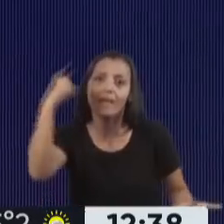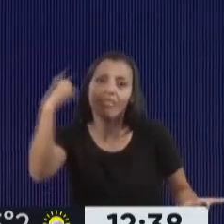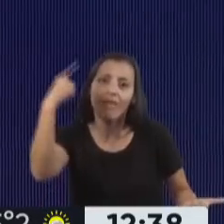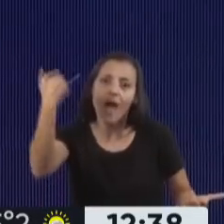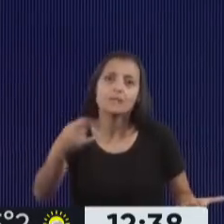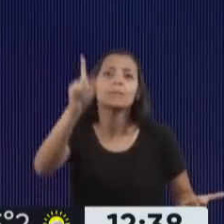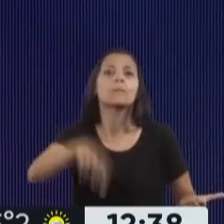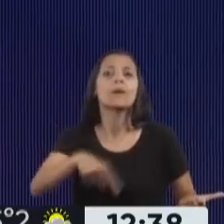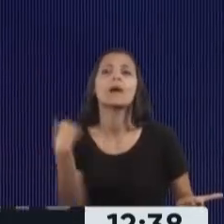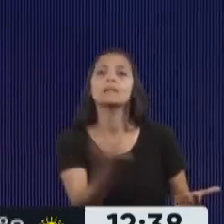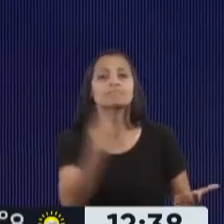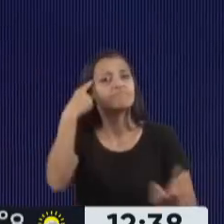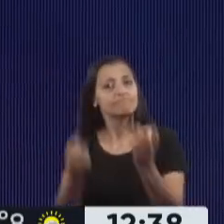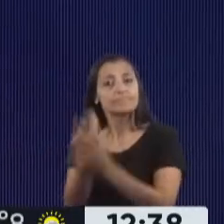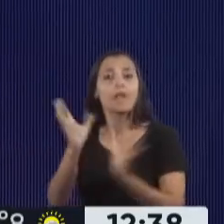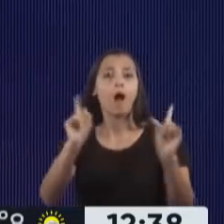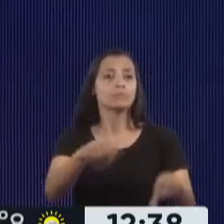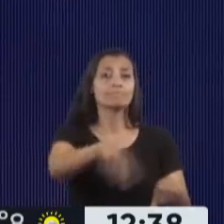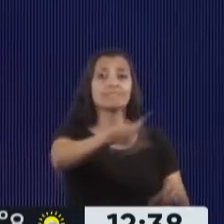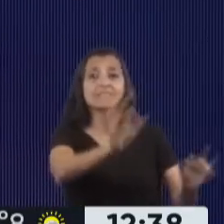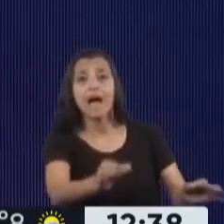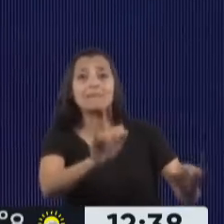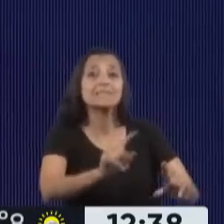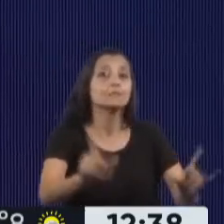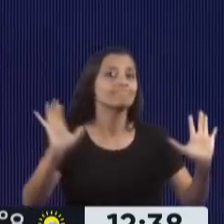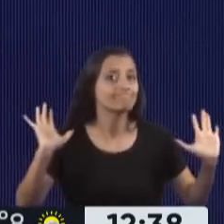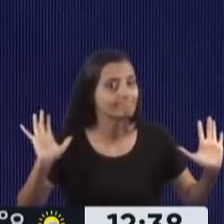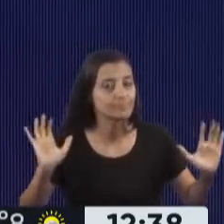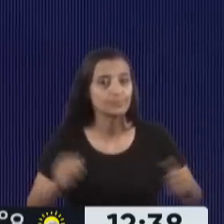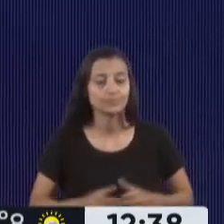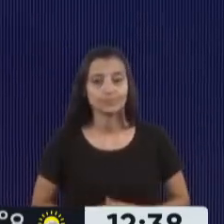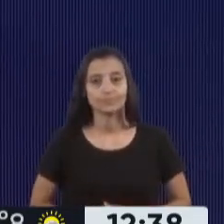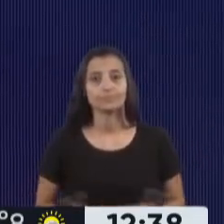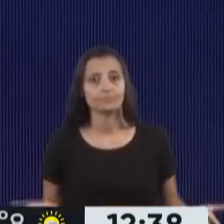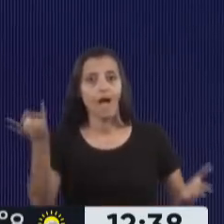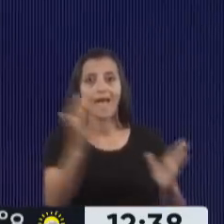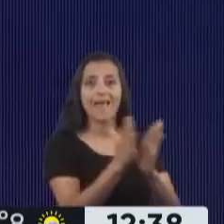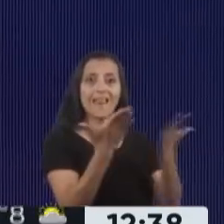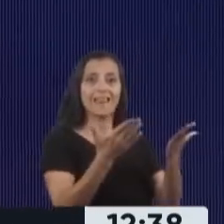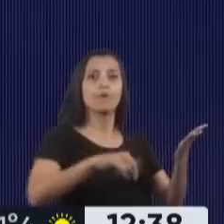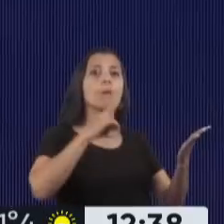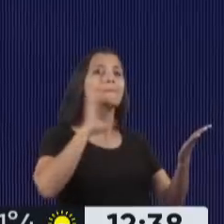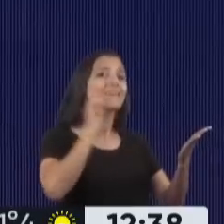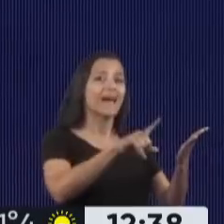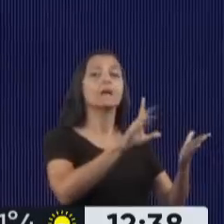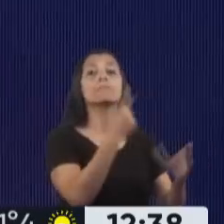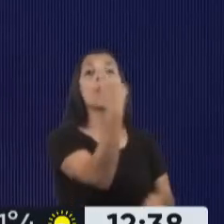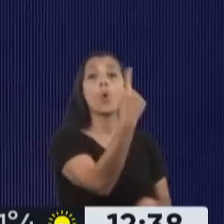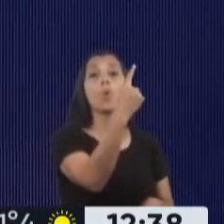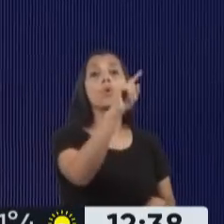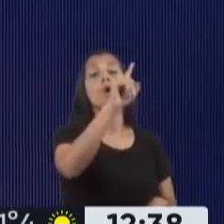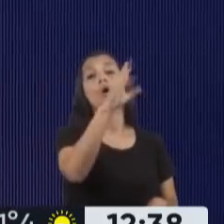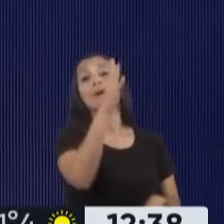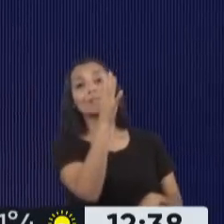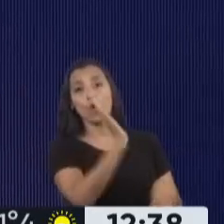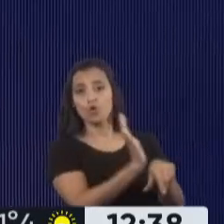está tomado, no sé si lo saben o no, pero del libro de Pirkei Avot 1.14,